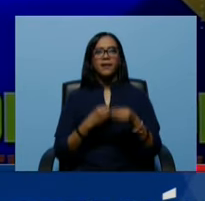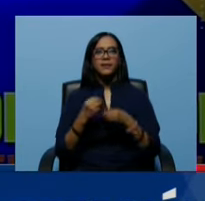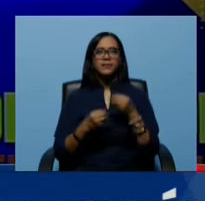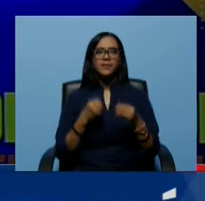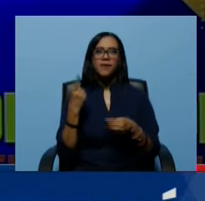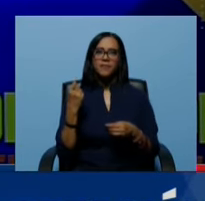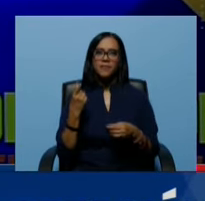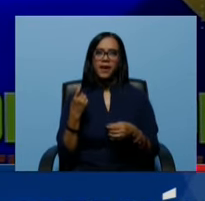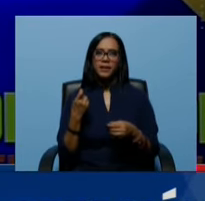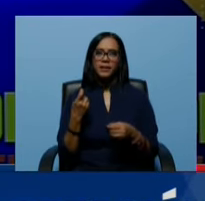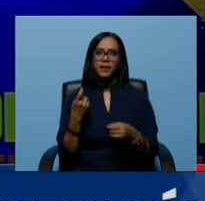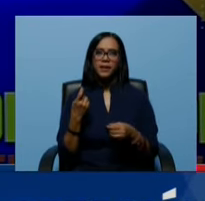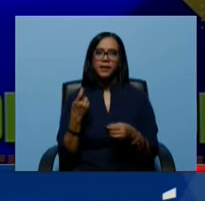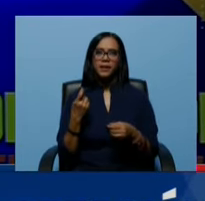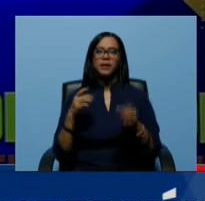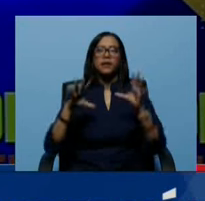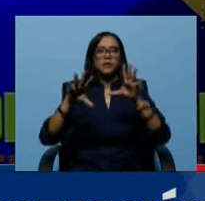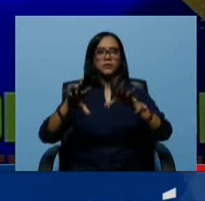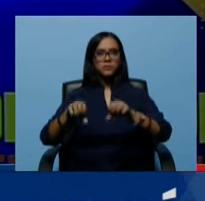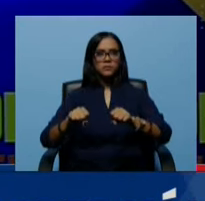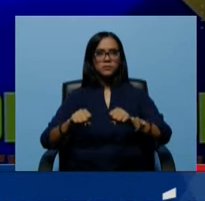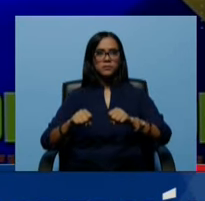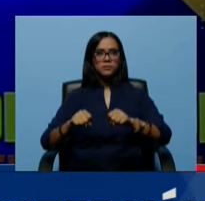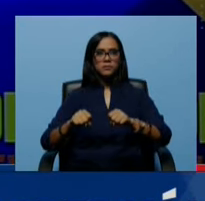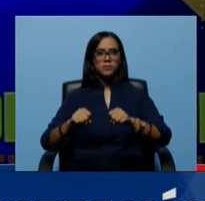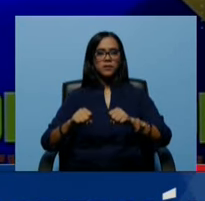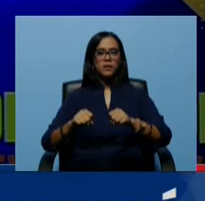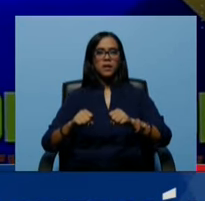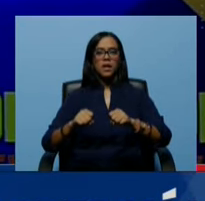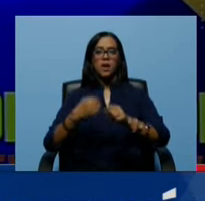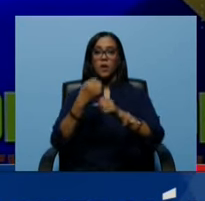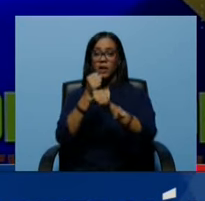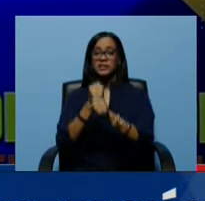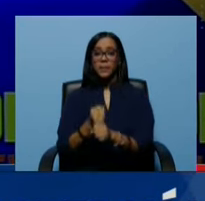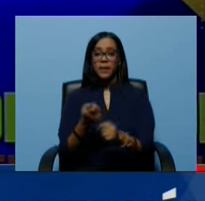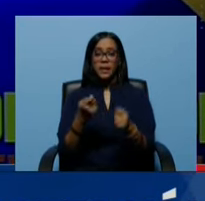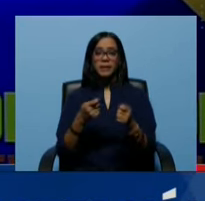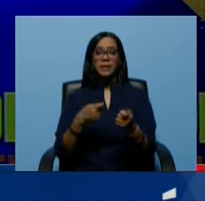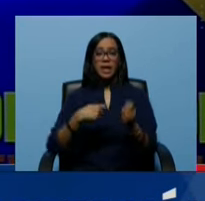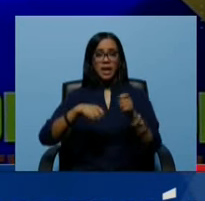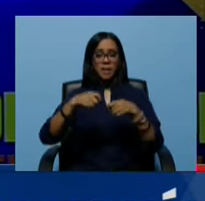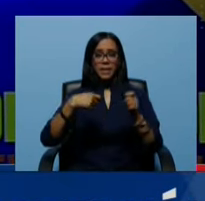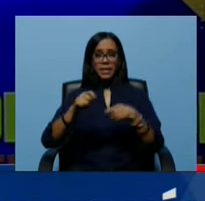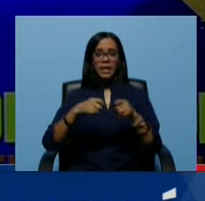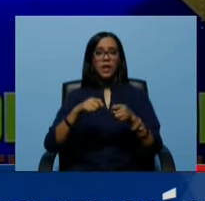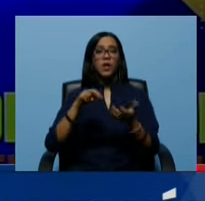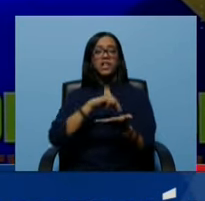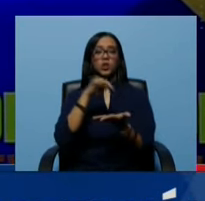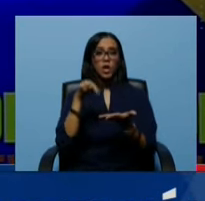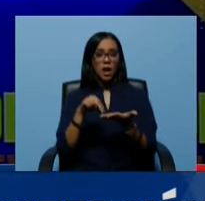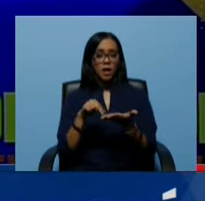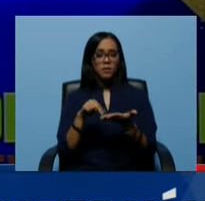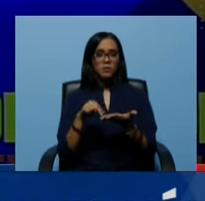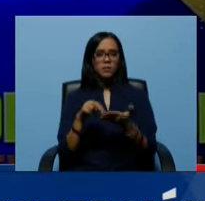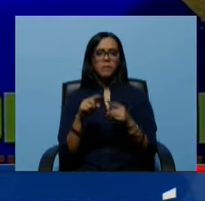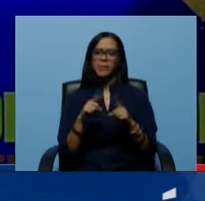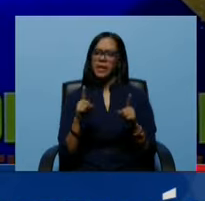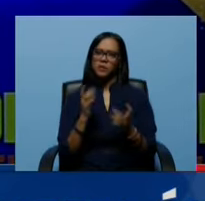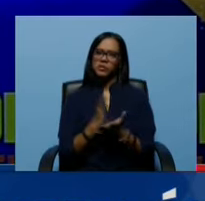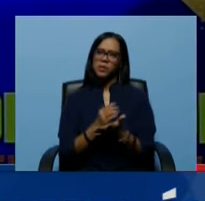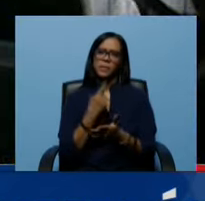tener cubierto las expectativas del mercado nacional. Pero siempre he dicho,